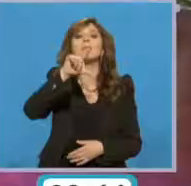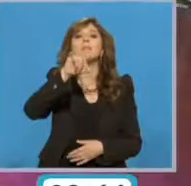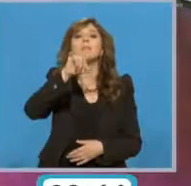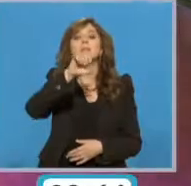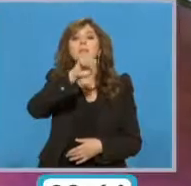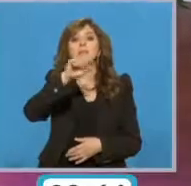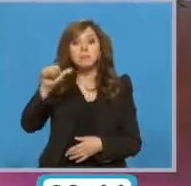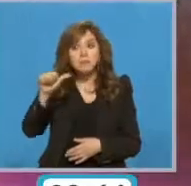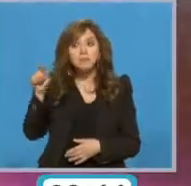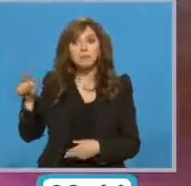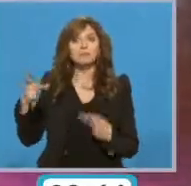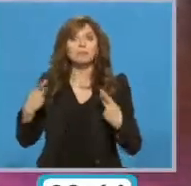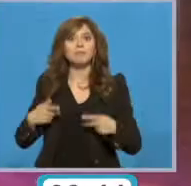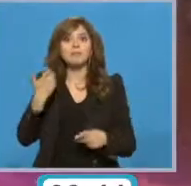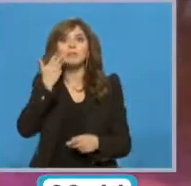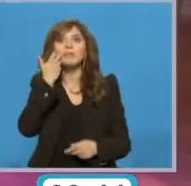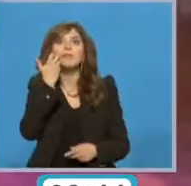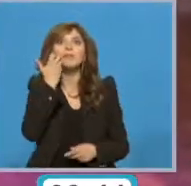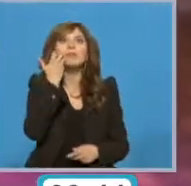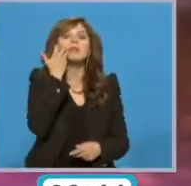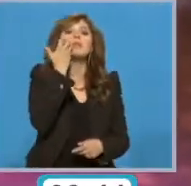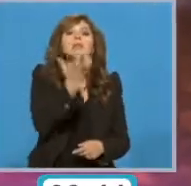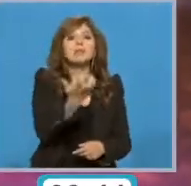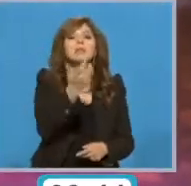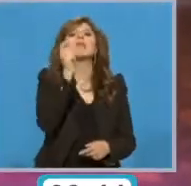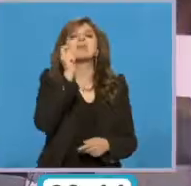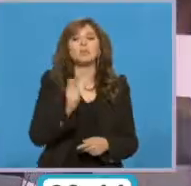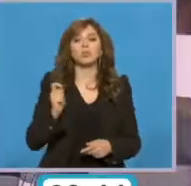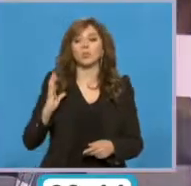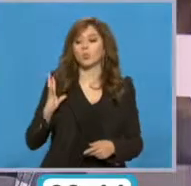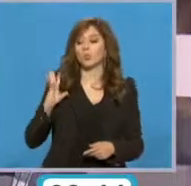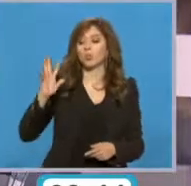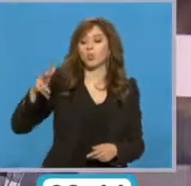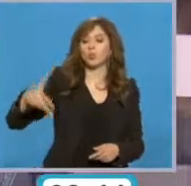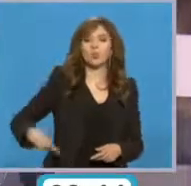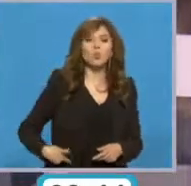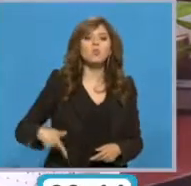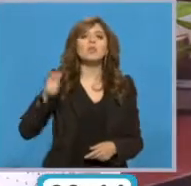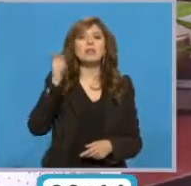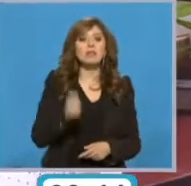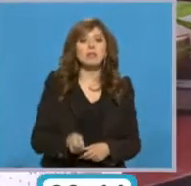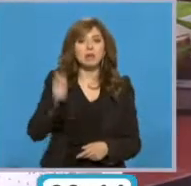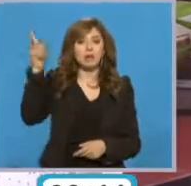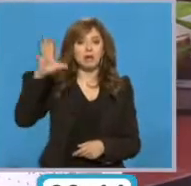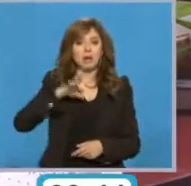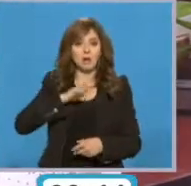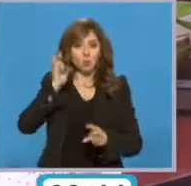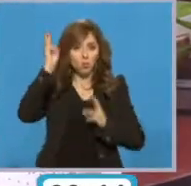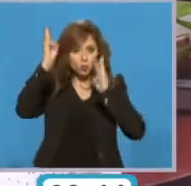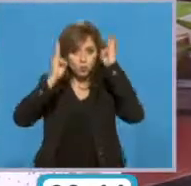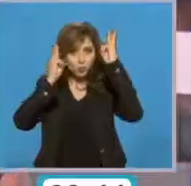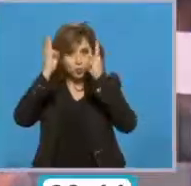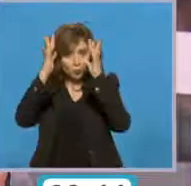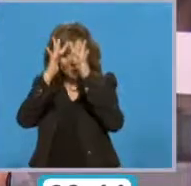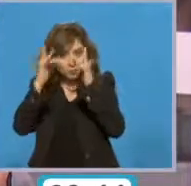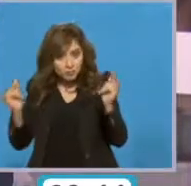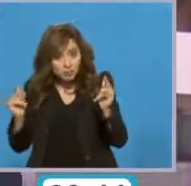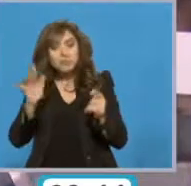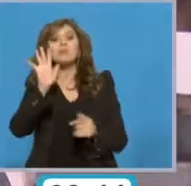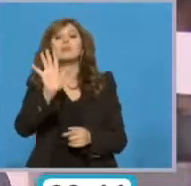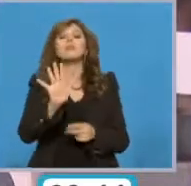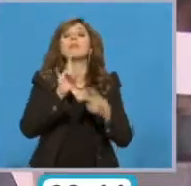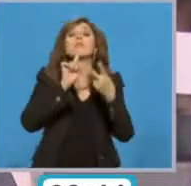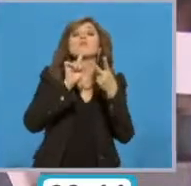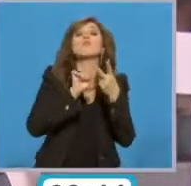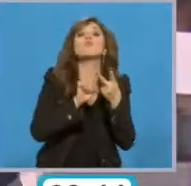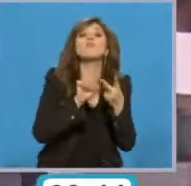también cotizado por este asunto del orgullo de que lo tiene un museo francés, ¿no? Sí. Uno. Dos, la especulación justo